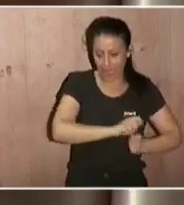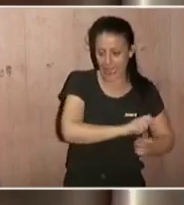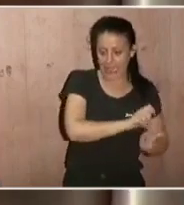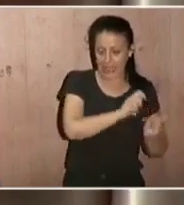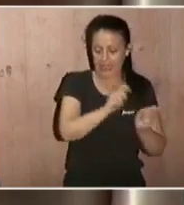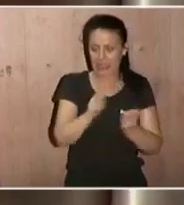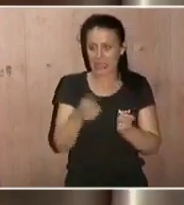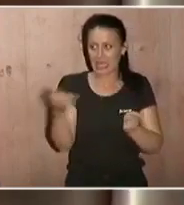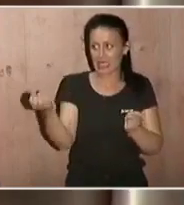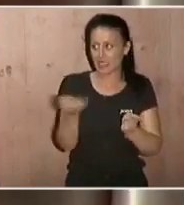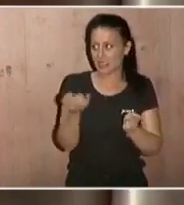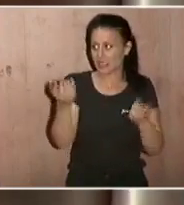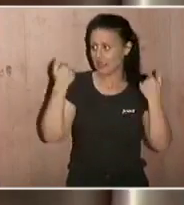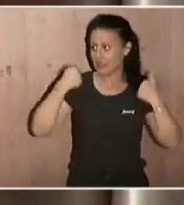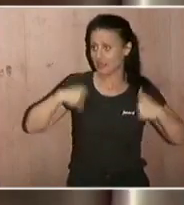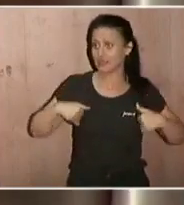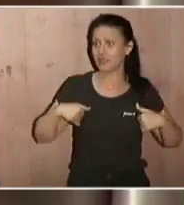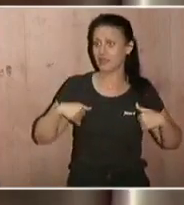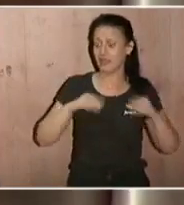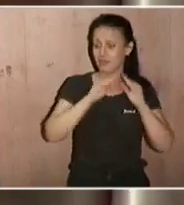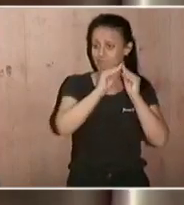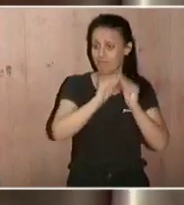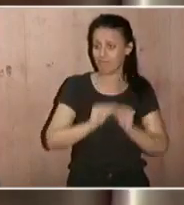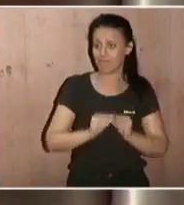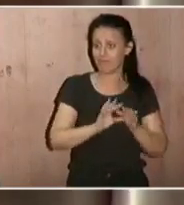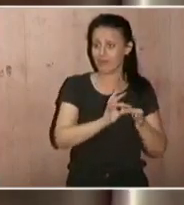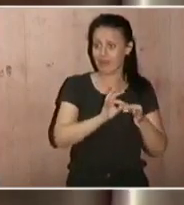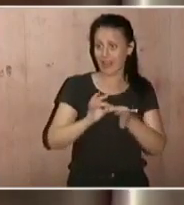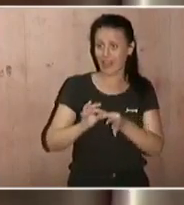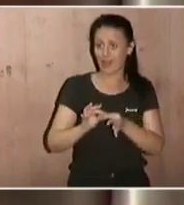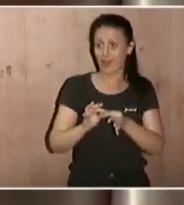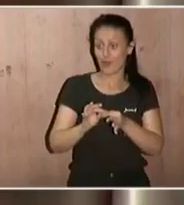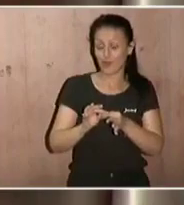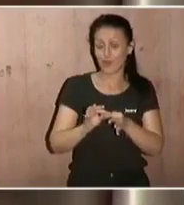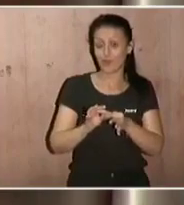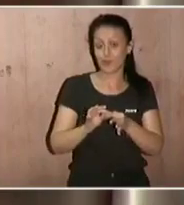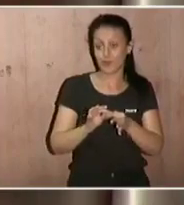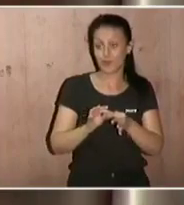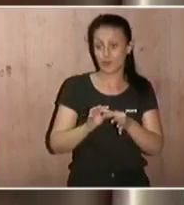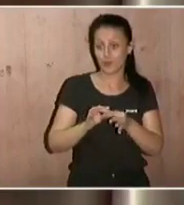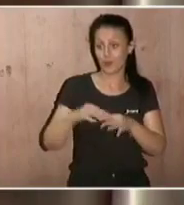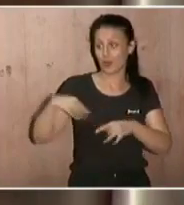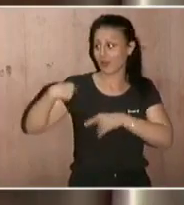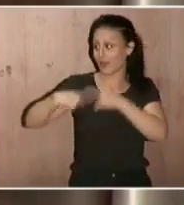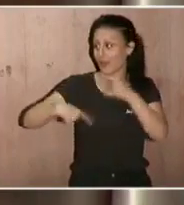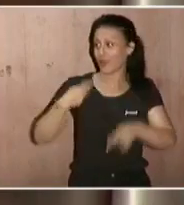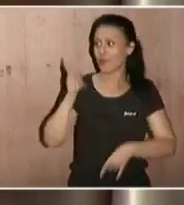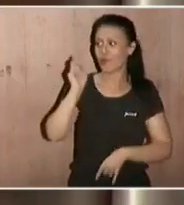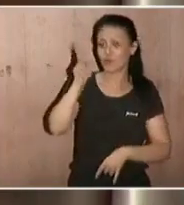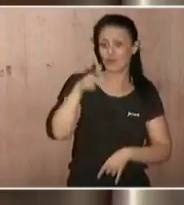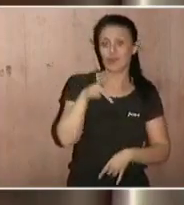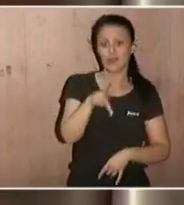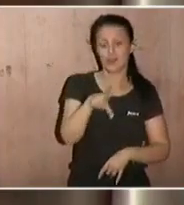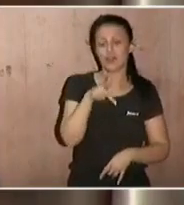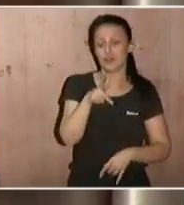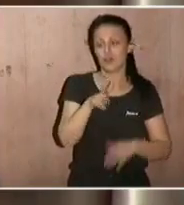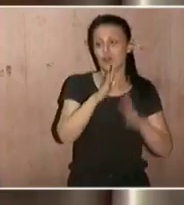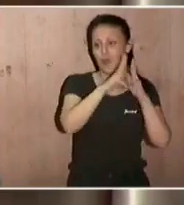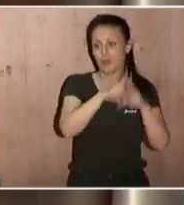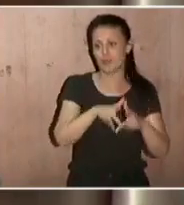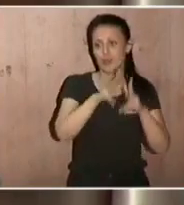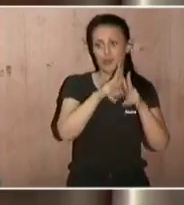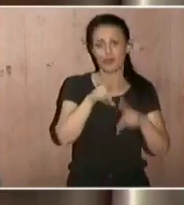la ya de por sí fecunda y excelente relación con la generación de profesores de Derecho Administrativo de